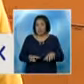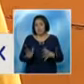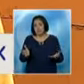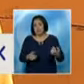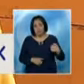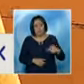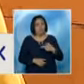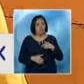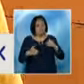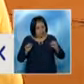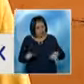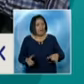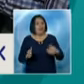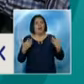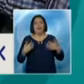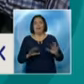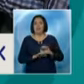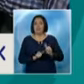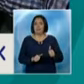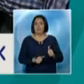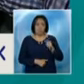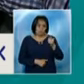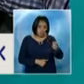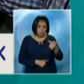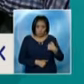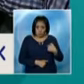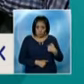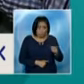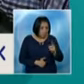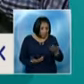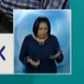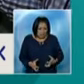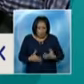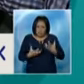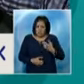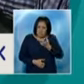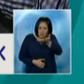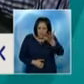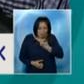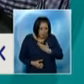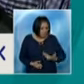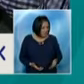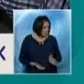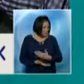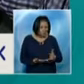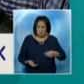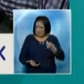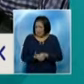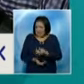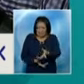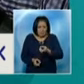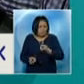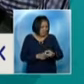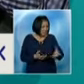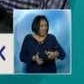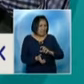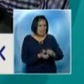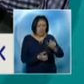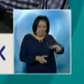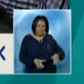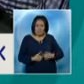puede decir al fin, misión cumplida. Si ustedes y yo no somos capaces de indignarnos frente a un Estado que es incapaz de pagar por el daño que ha destruido la vida de un